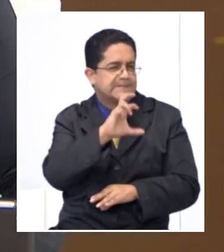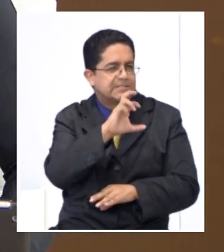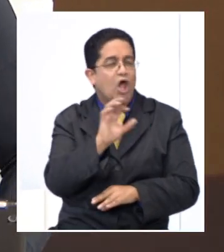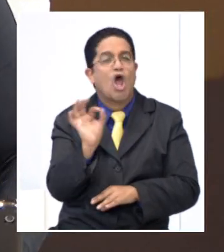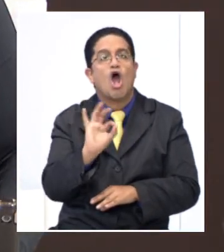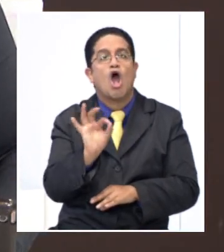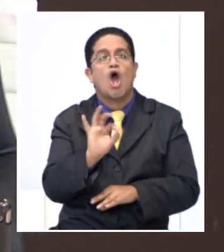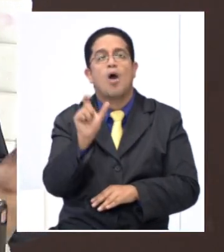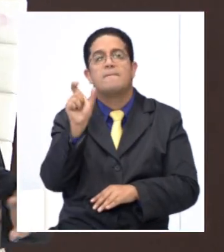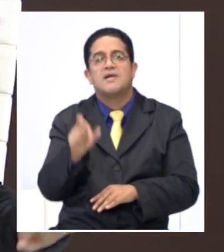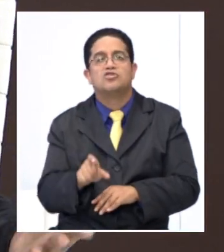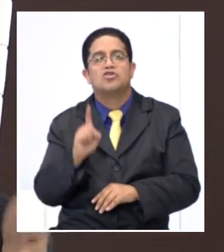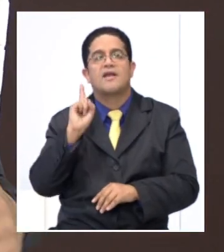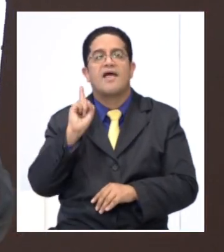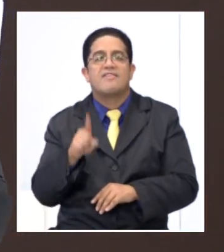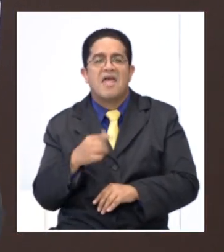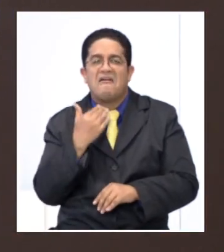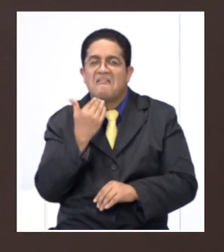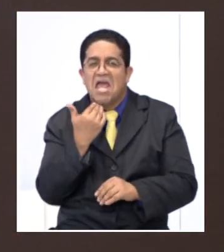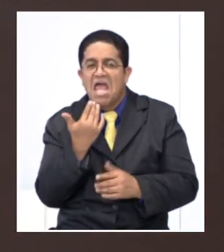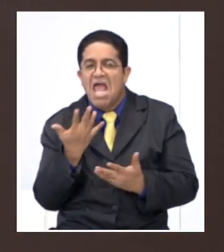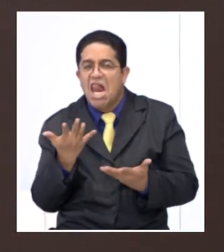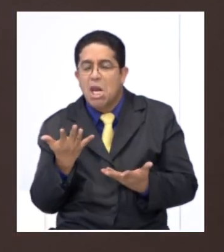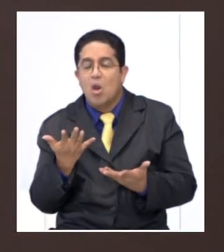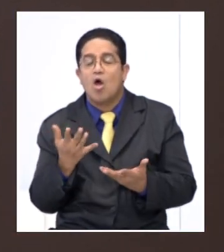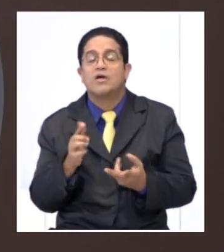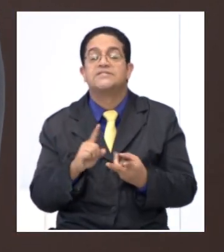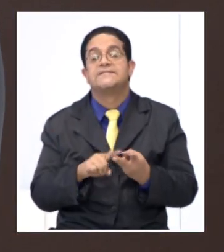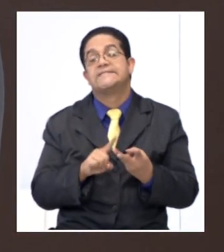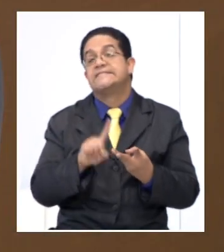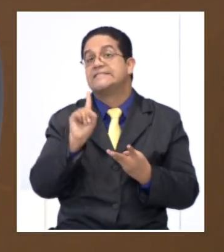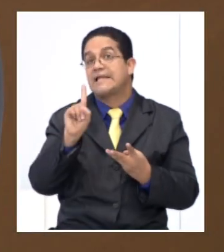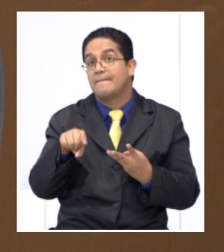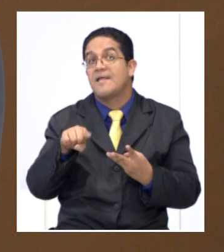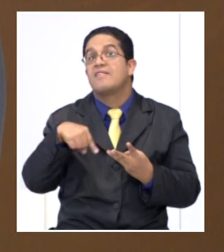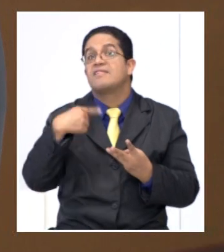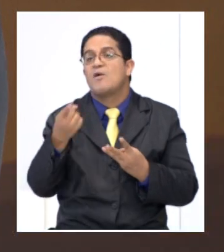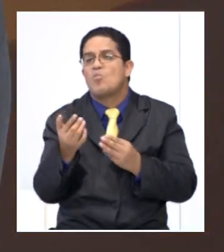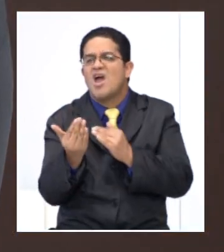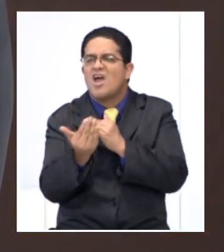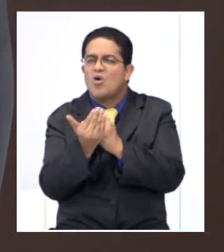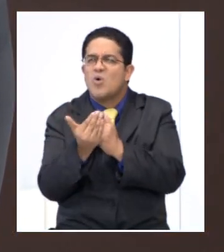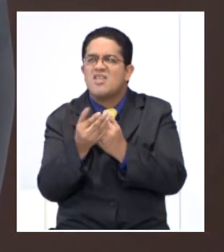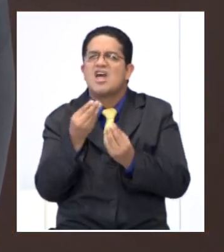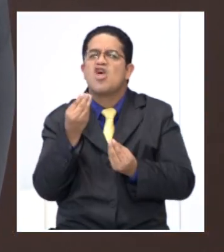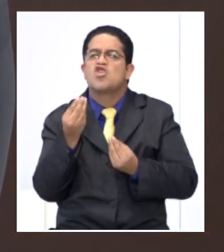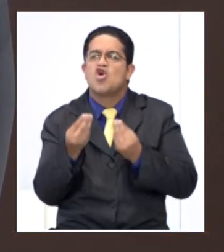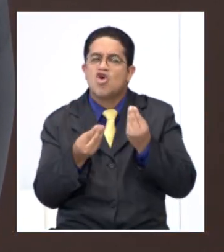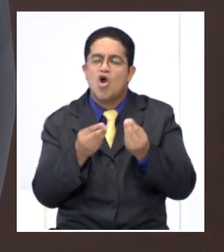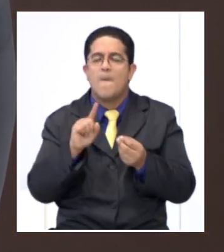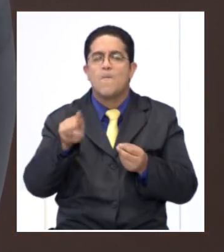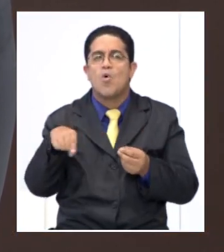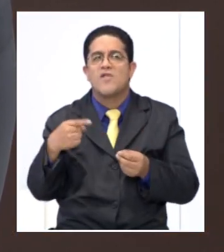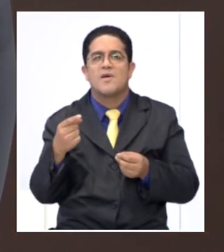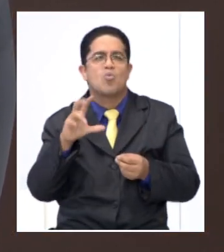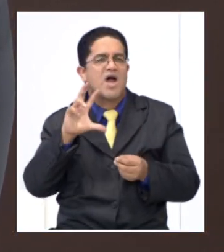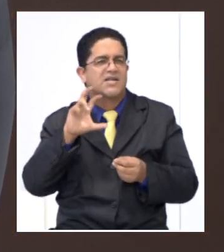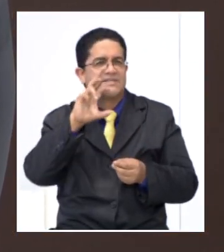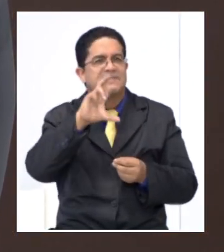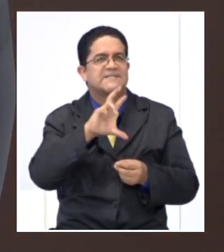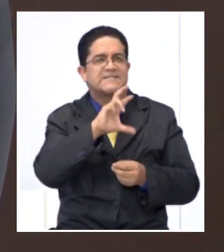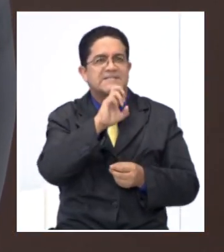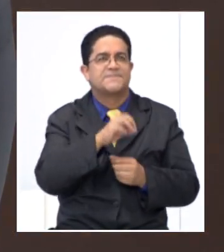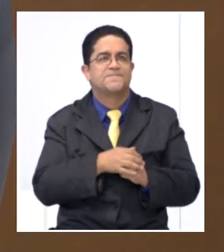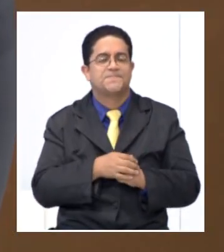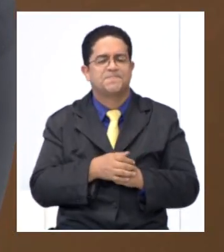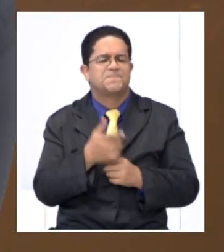paciente debe hacer algo o no, y además los cuidados que debe realizar posterior a la inyección de la toxina